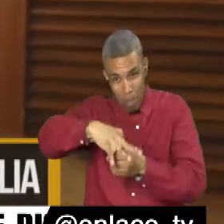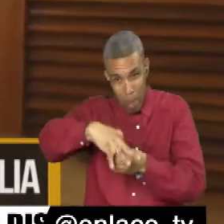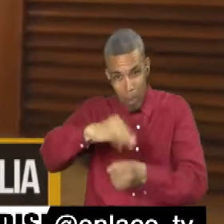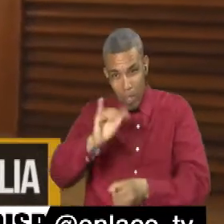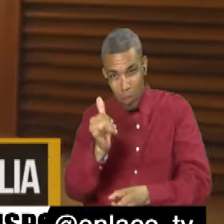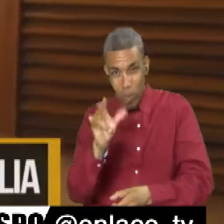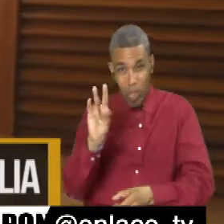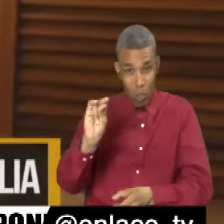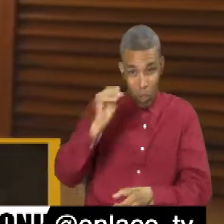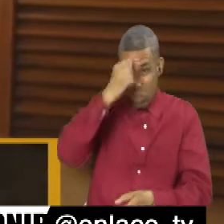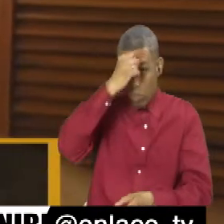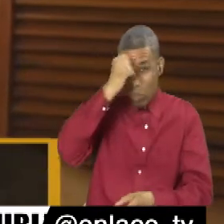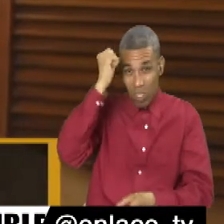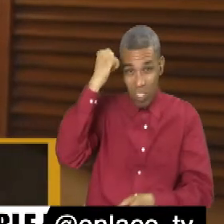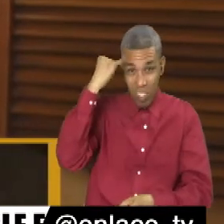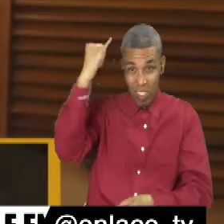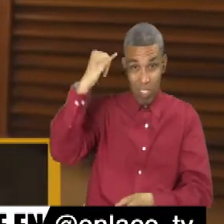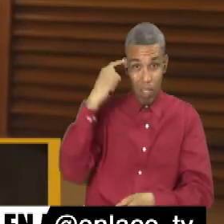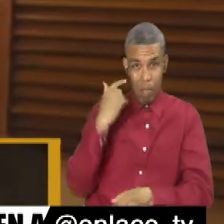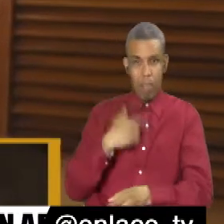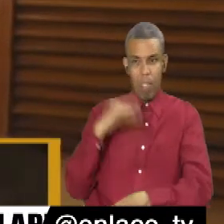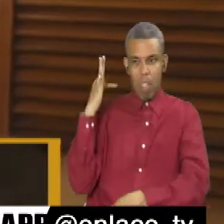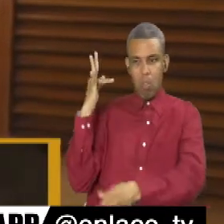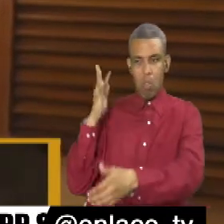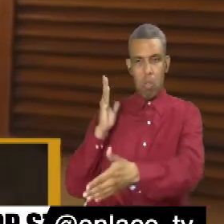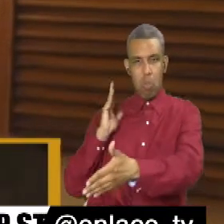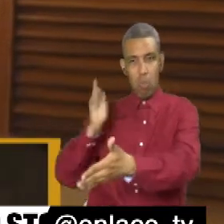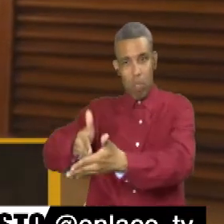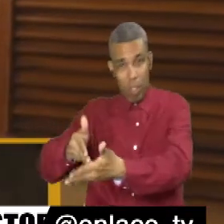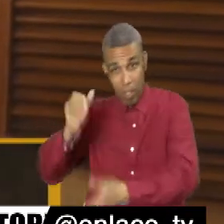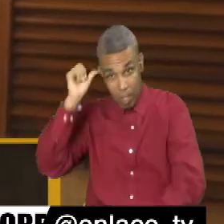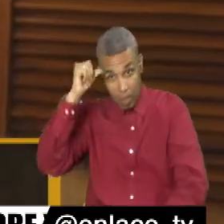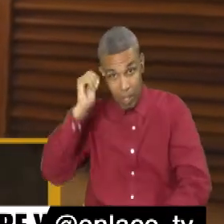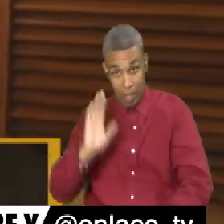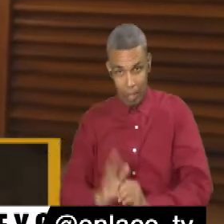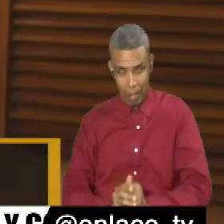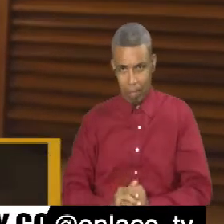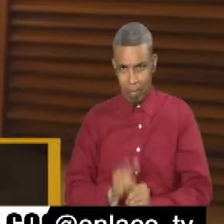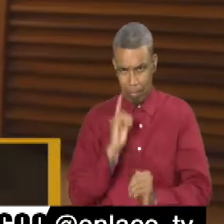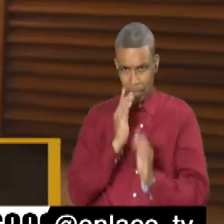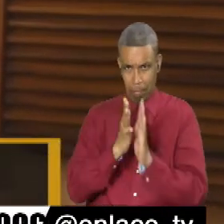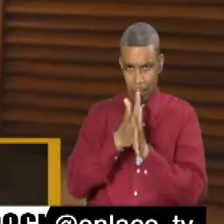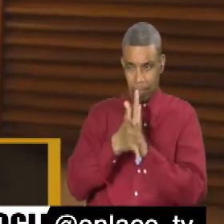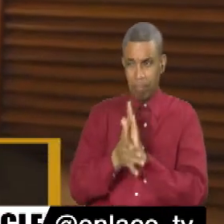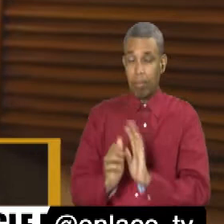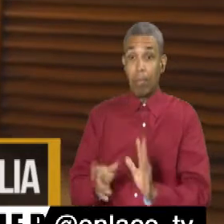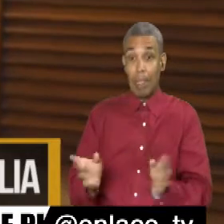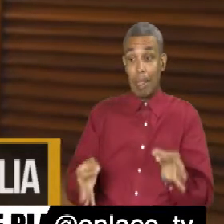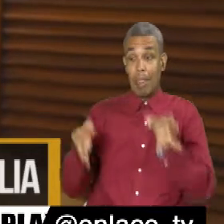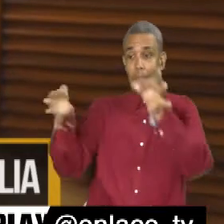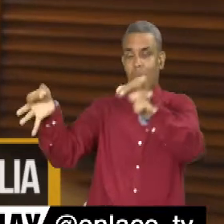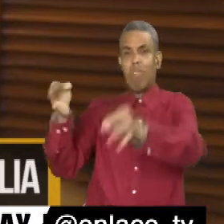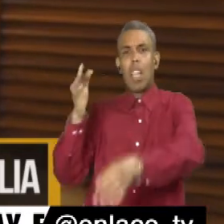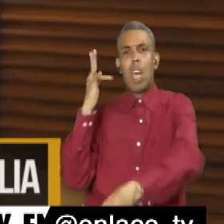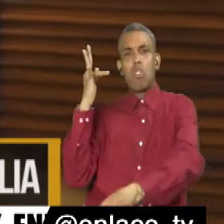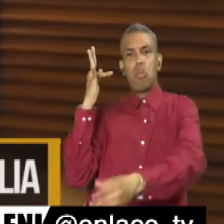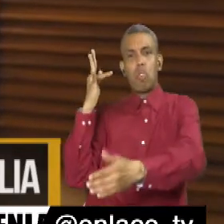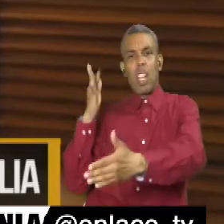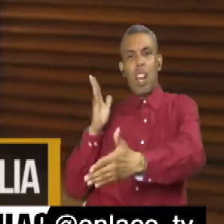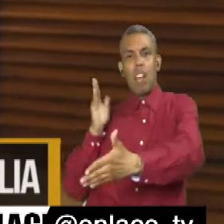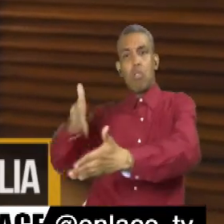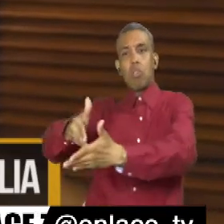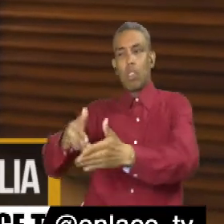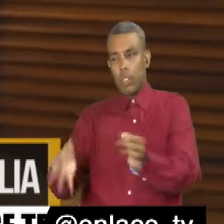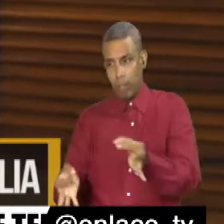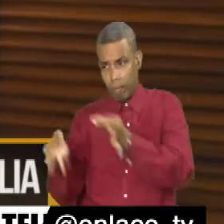es que una vez llegado al juez segundo penal de circuito, él la devuelve al juez promiscuo de familia porque el